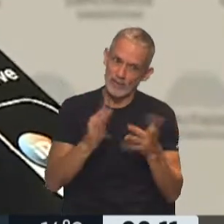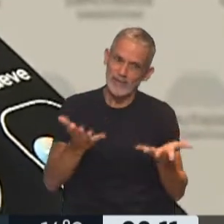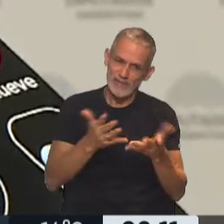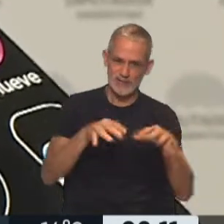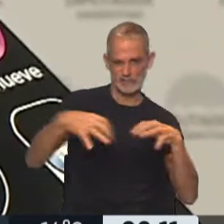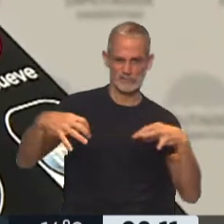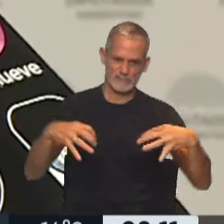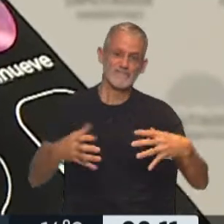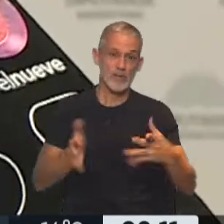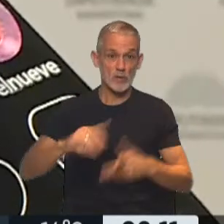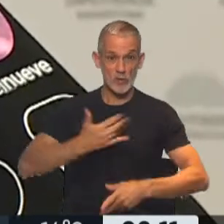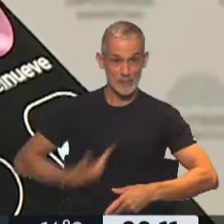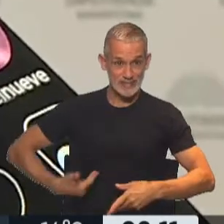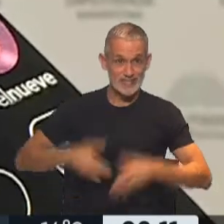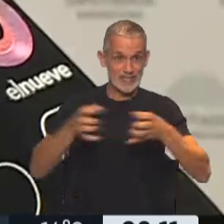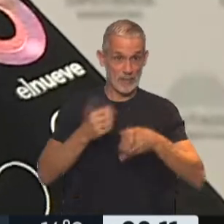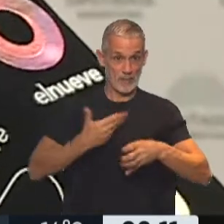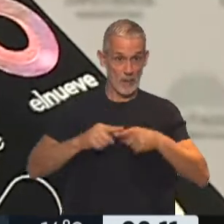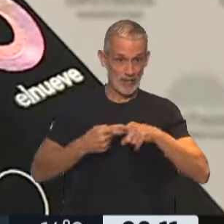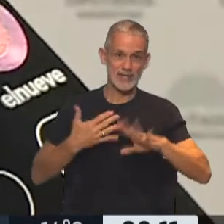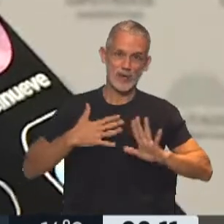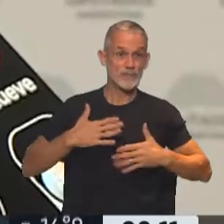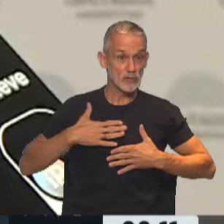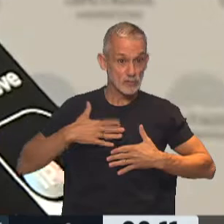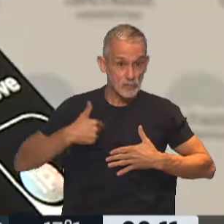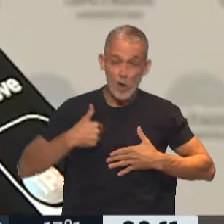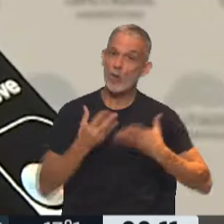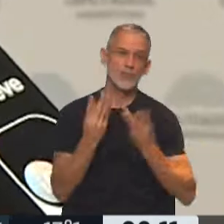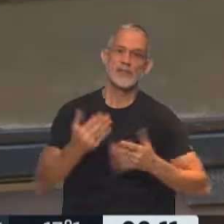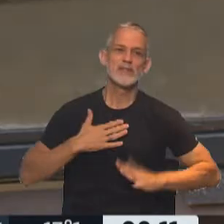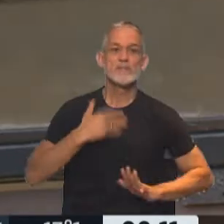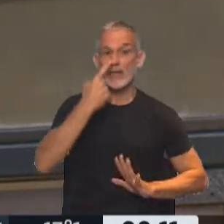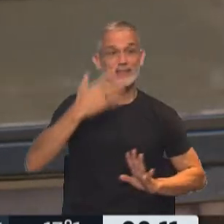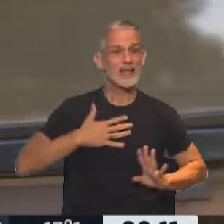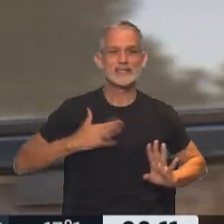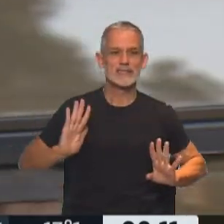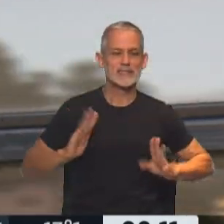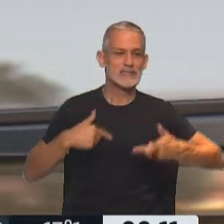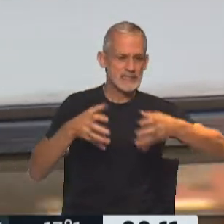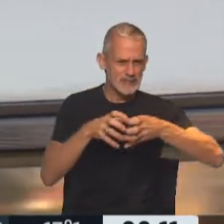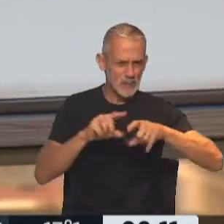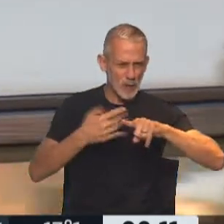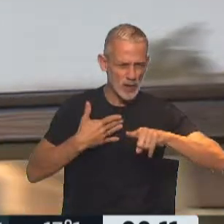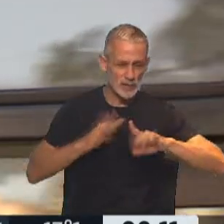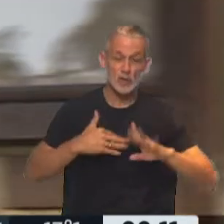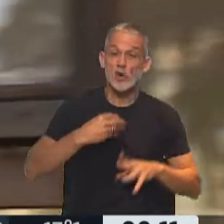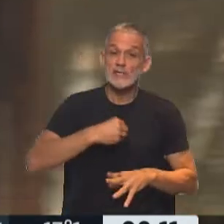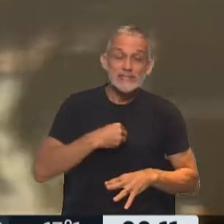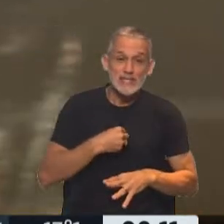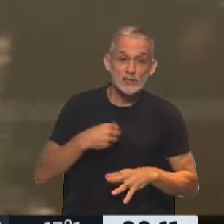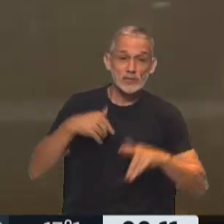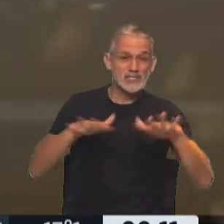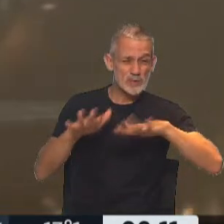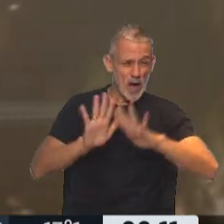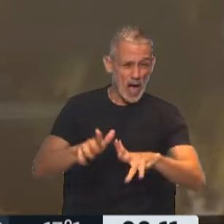así que yo soy presidente del bloque y tengo la obligación de defender los intereses de mi bloque. Y yo siento, sinceramente, que en esta